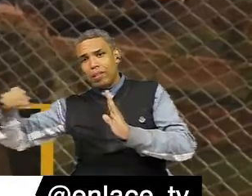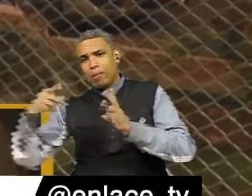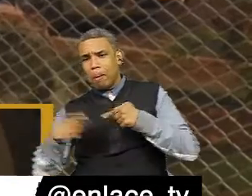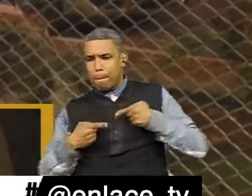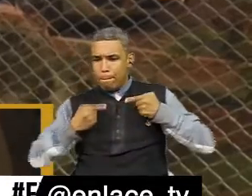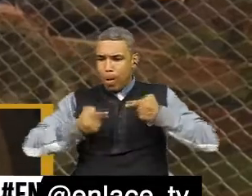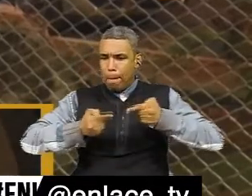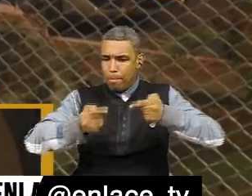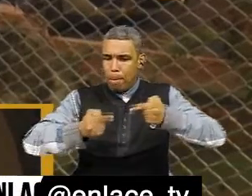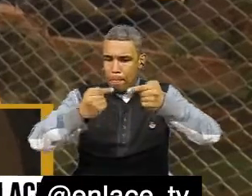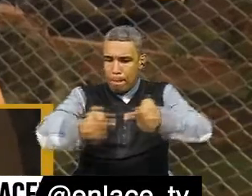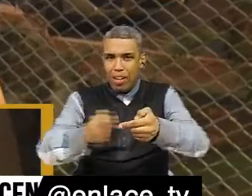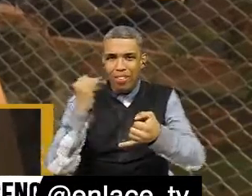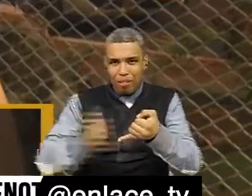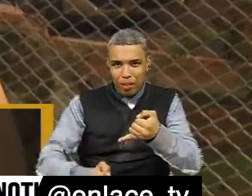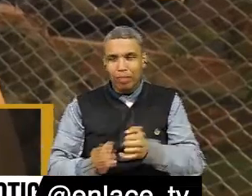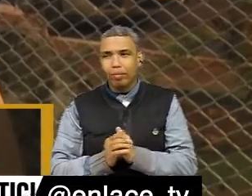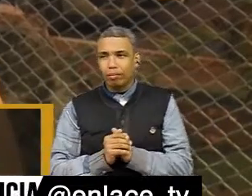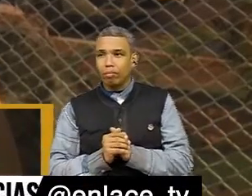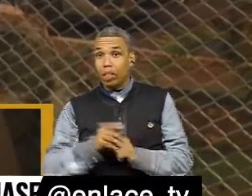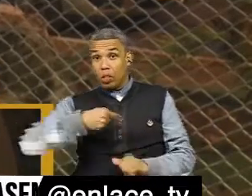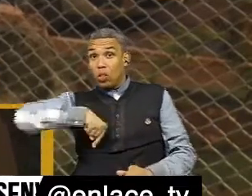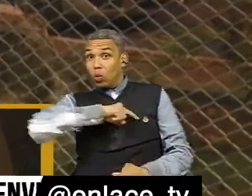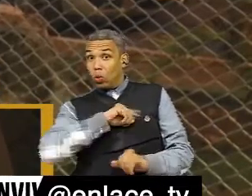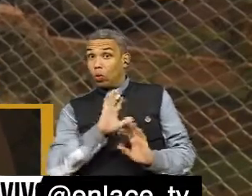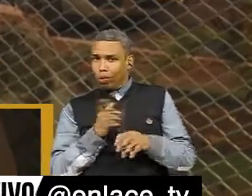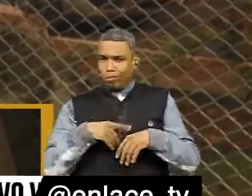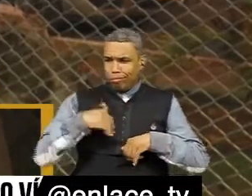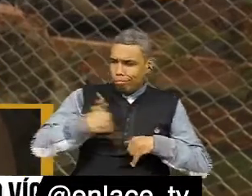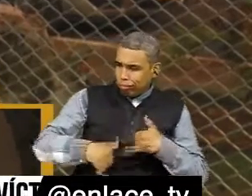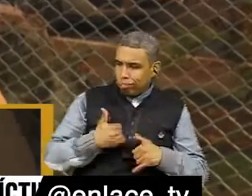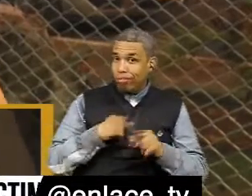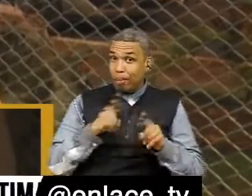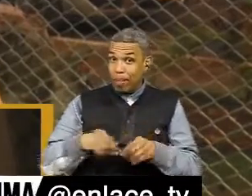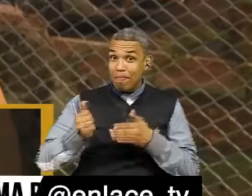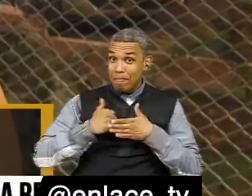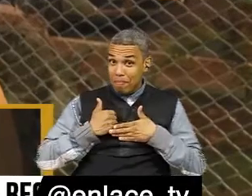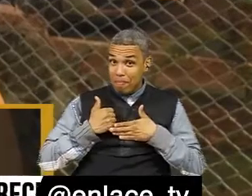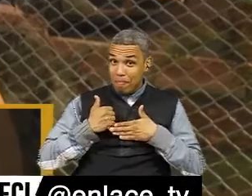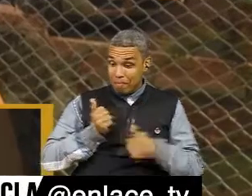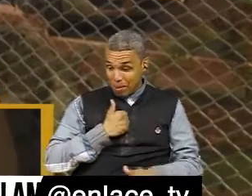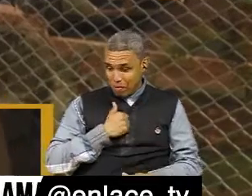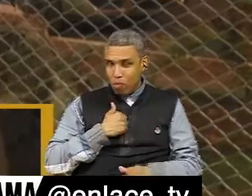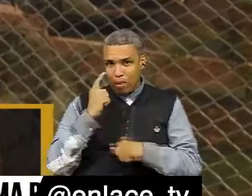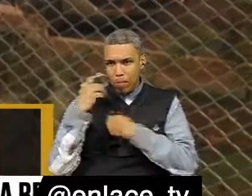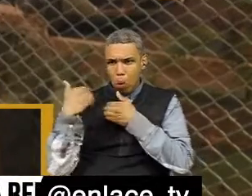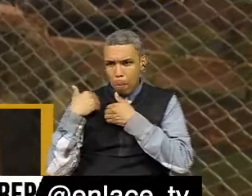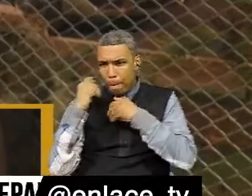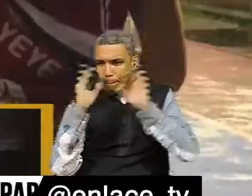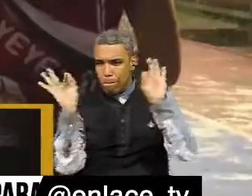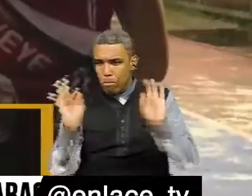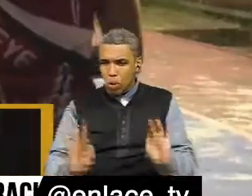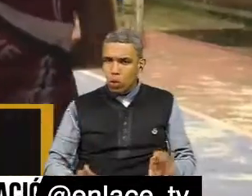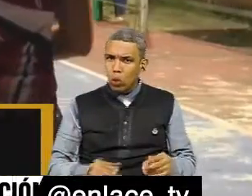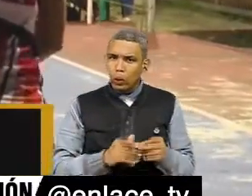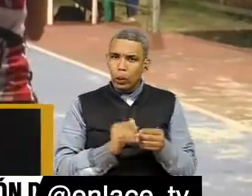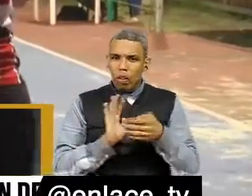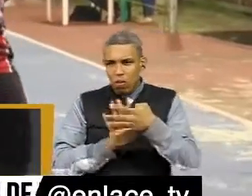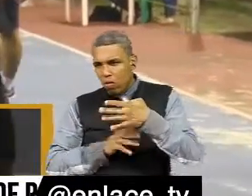muy agradecidos porque nosotros, aparte de jugadoras, somos organizadoras del torneo, entonces súper agradecidas porque todas las mujeres pues acudimos a este llamado